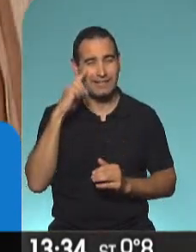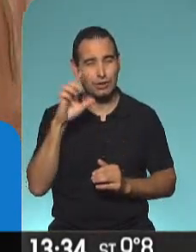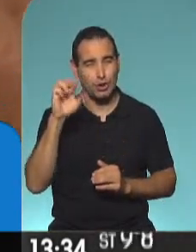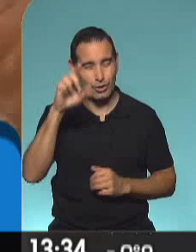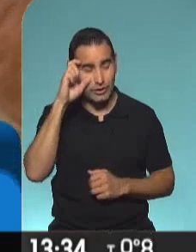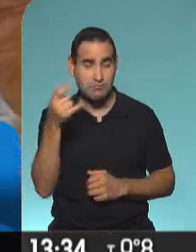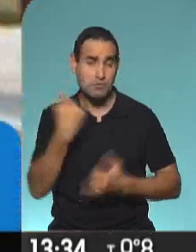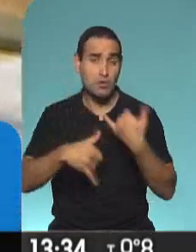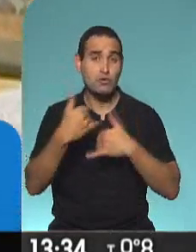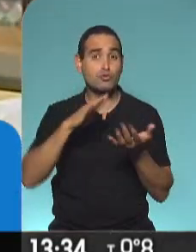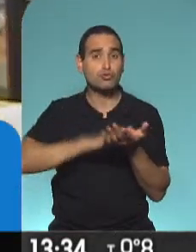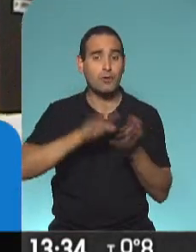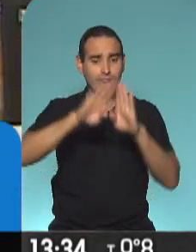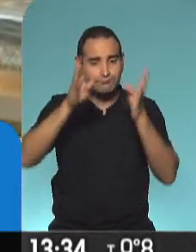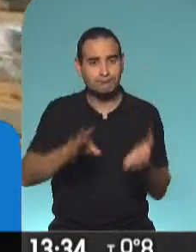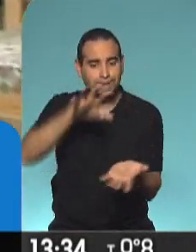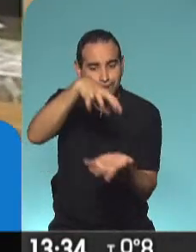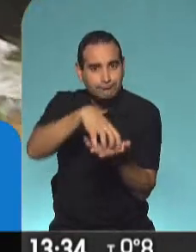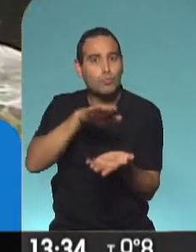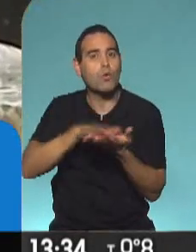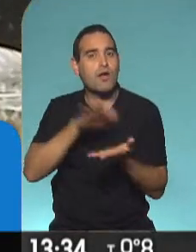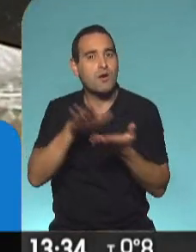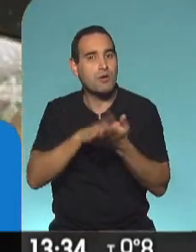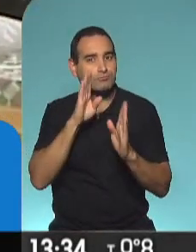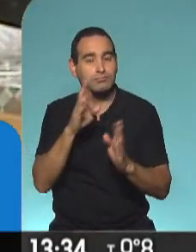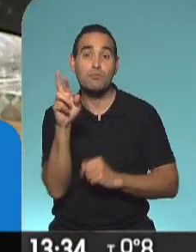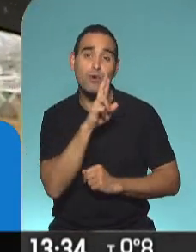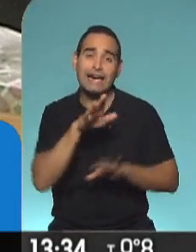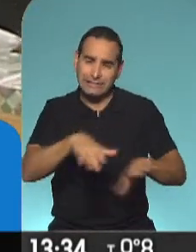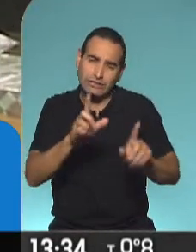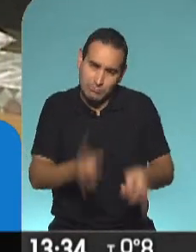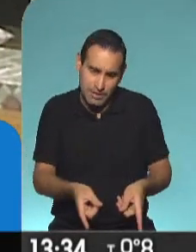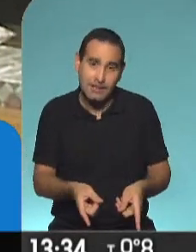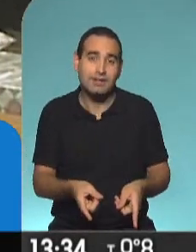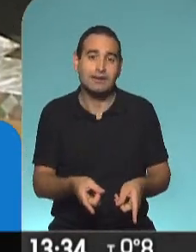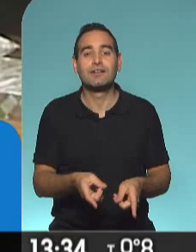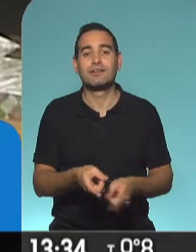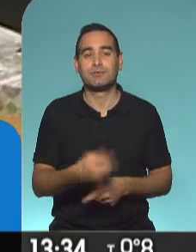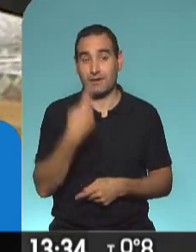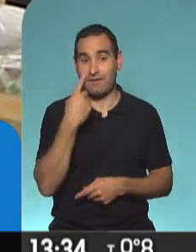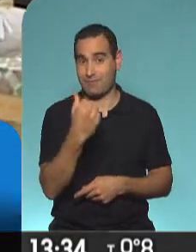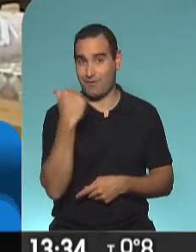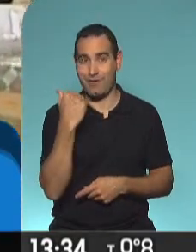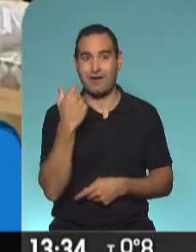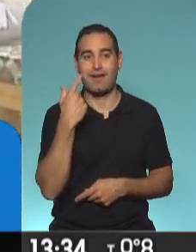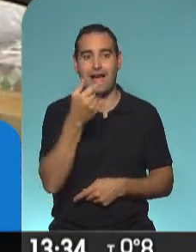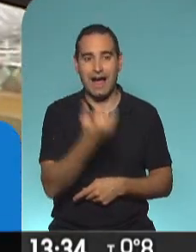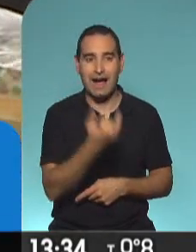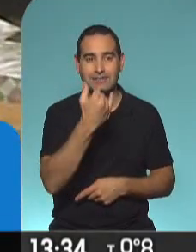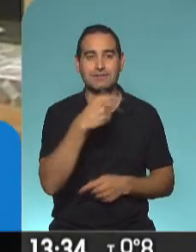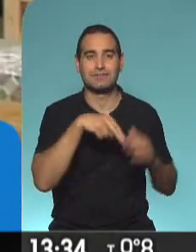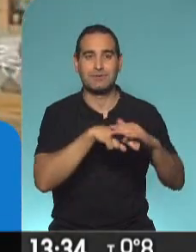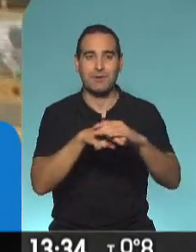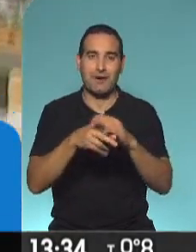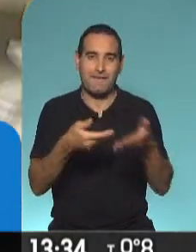dando cuenta de este nuevo espacio para la mujer, para los niños también, porque se ven aquí a nuestras espaldas también que hay algunas cunas